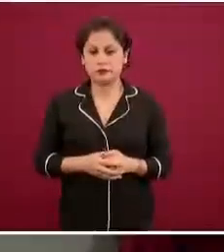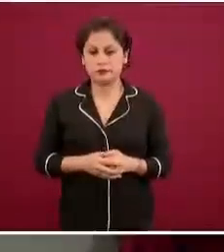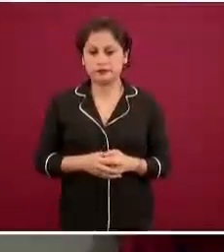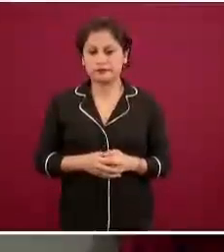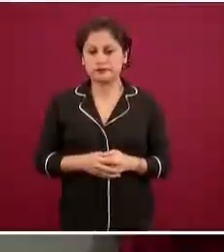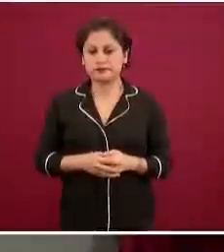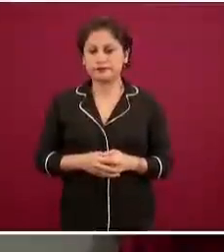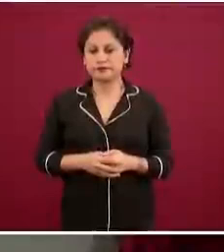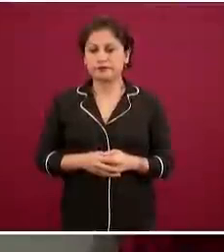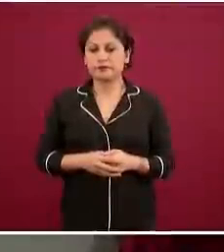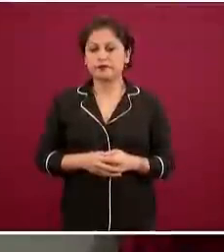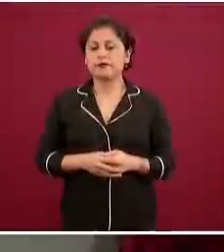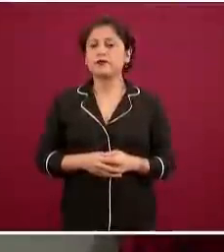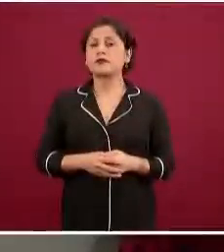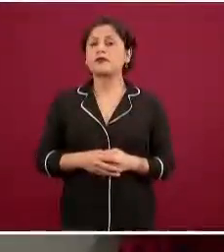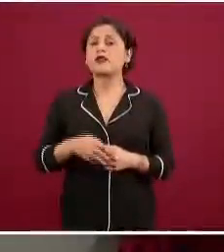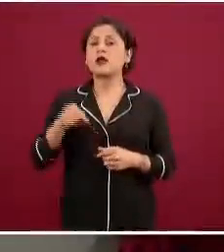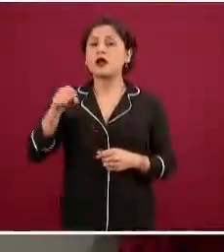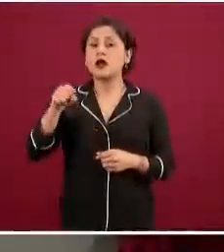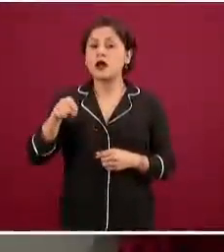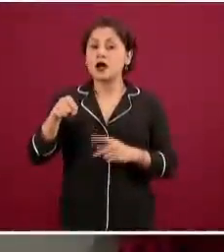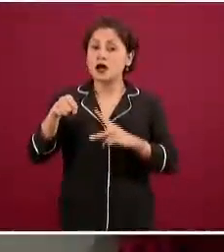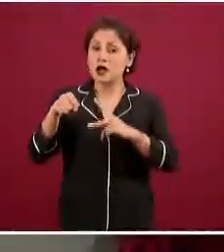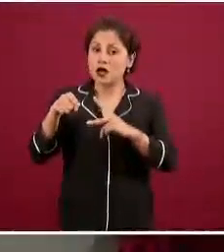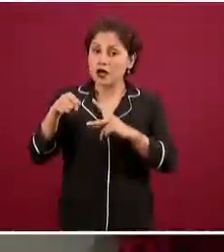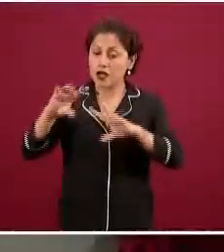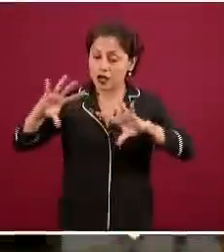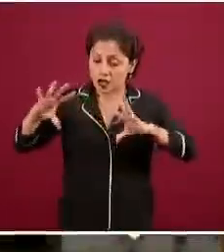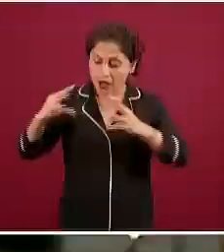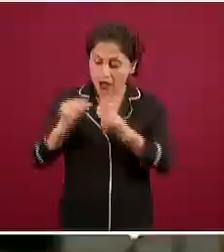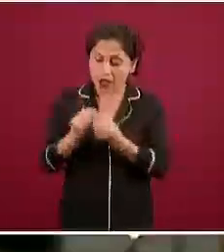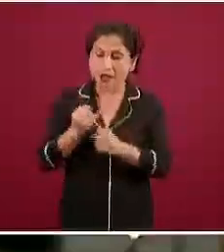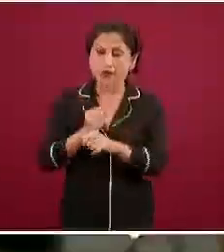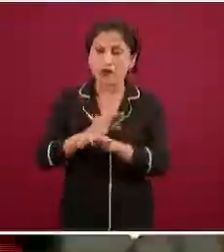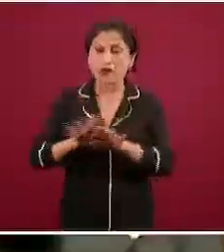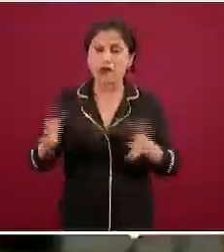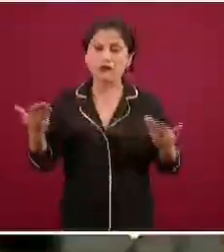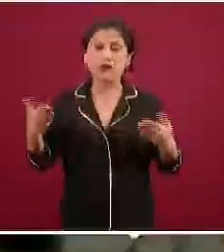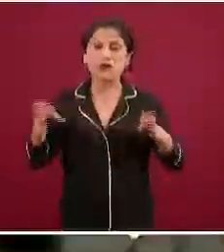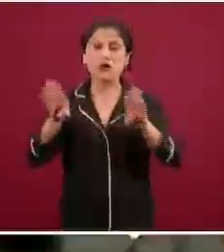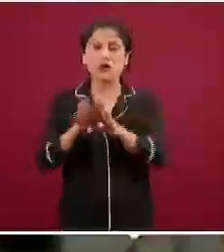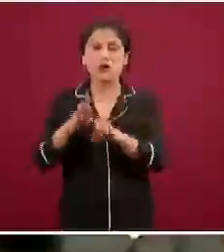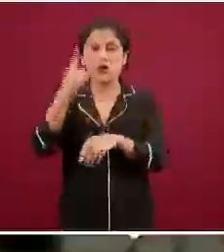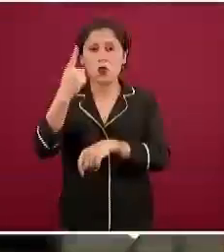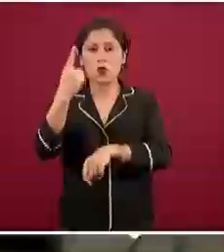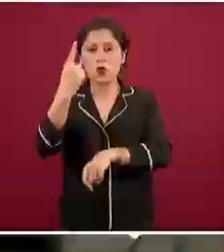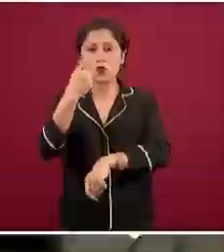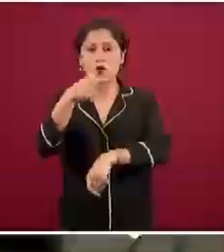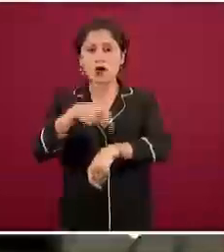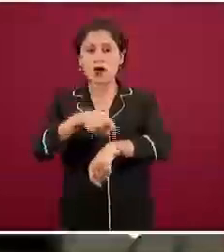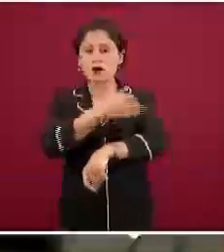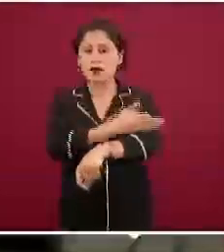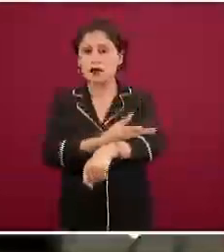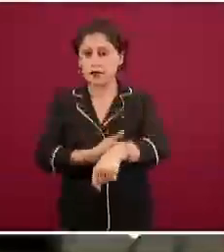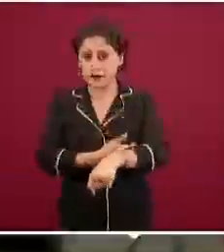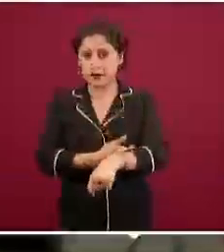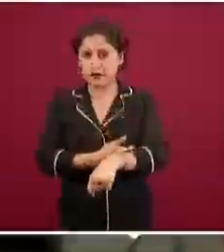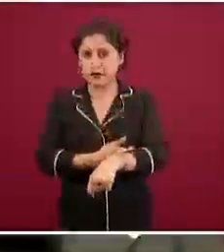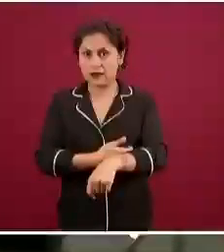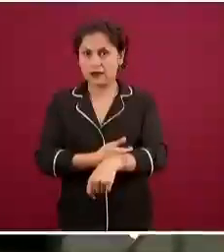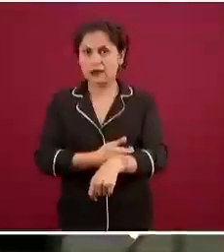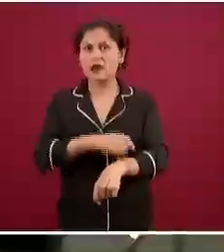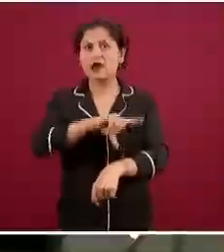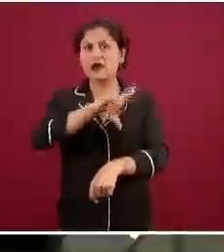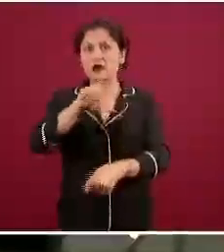está a la 1 de la tarde. Ya lo hemos comentado varios compañeros aquí, que nos cierran la información, nos la suben pues hasta las 7 de la